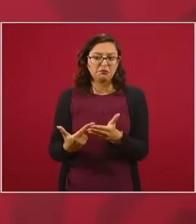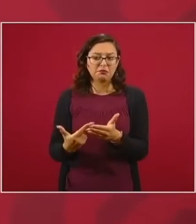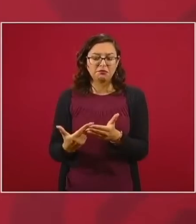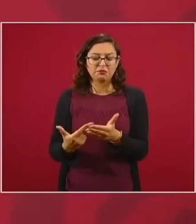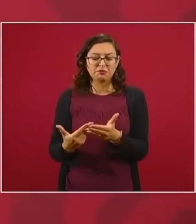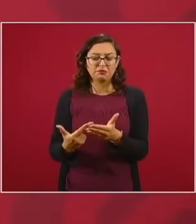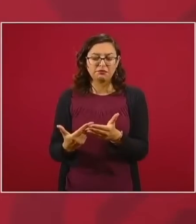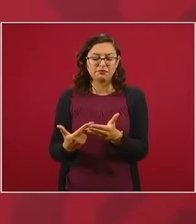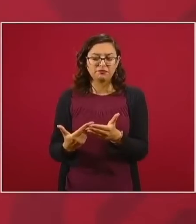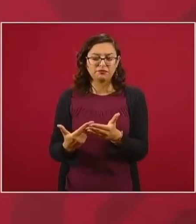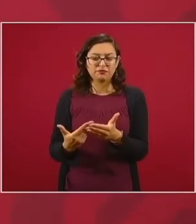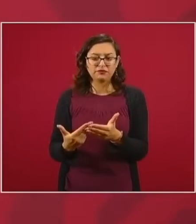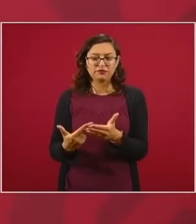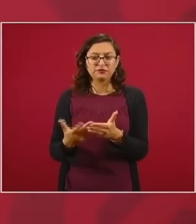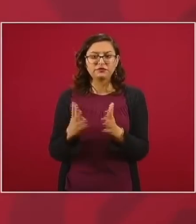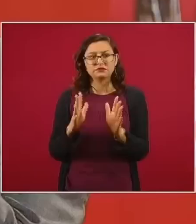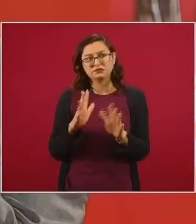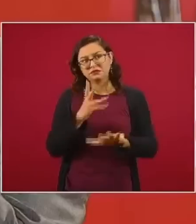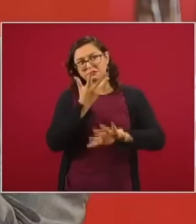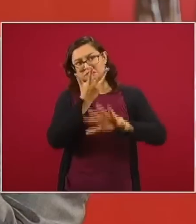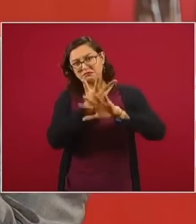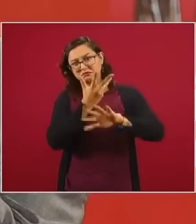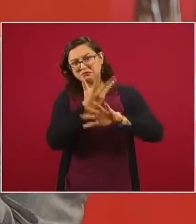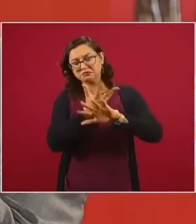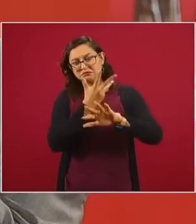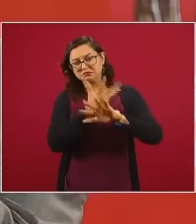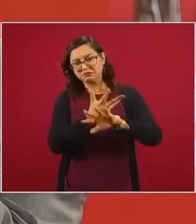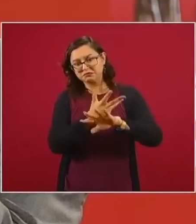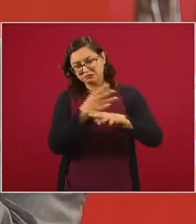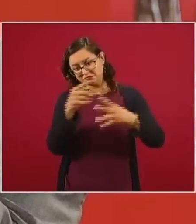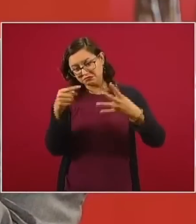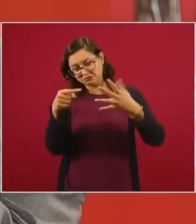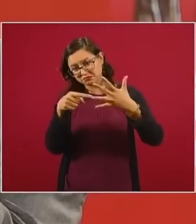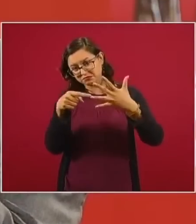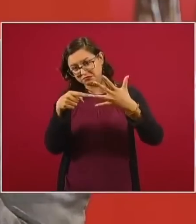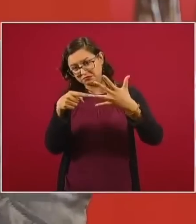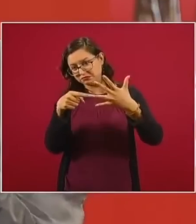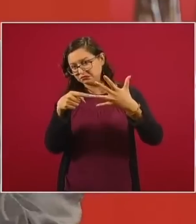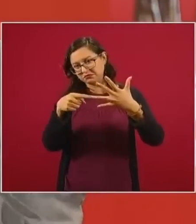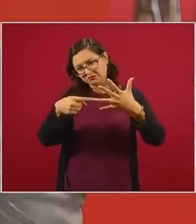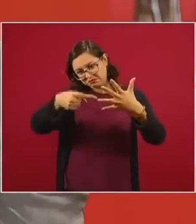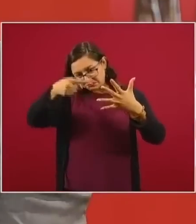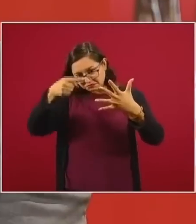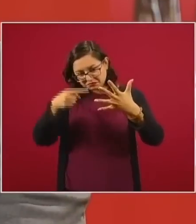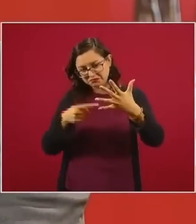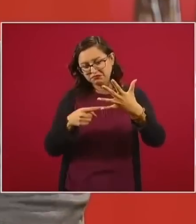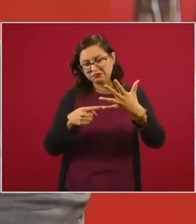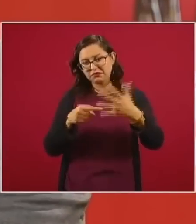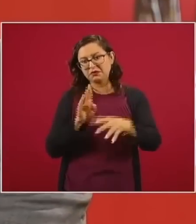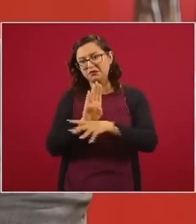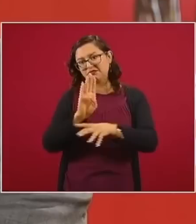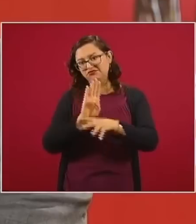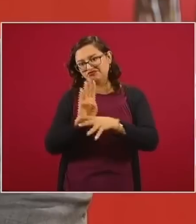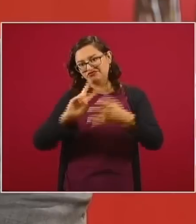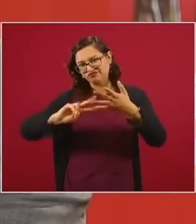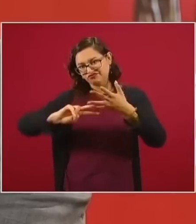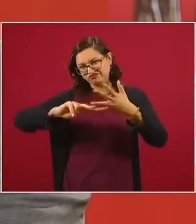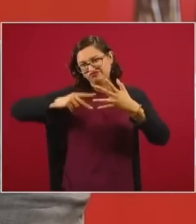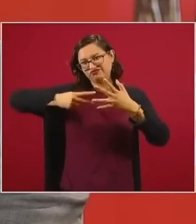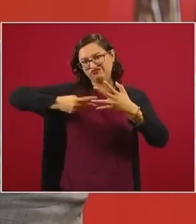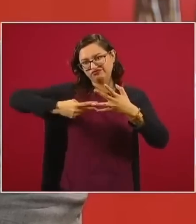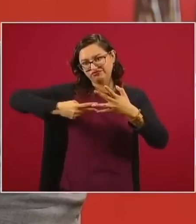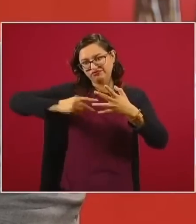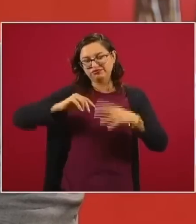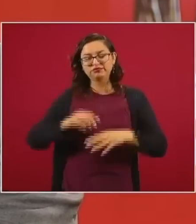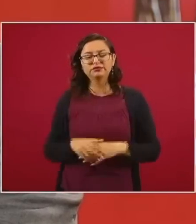presidente de la república ahora ya estar en senado pero la oposición adelanta que no pasará morena reconoce que no tiene la mayoría